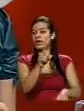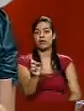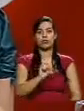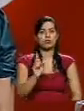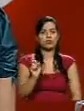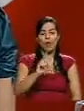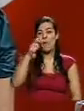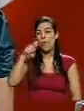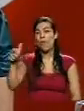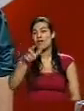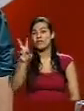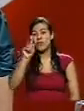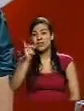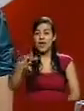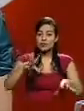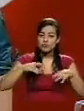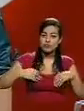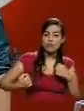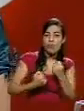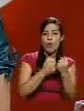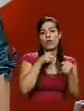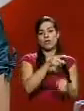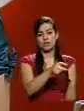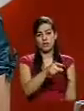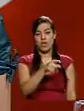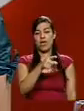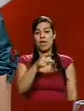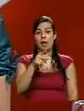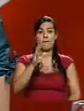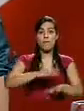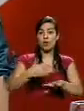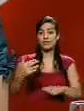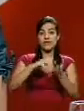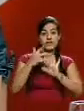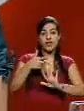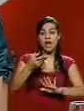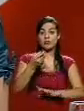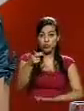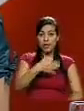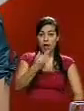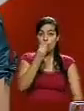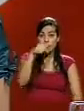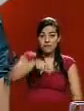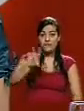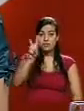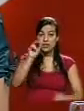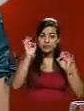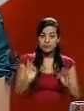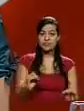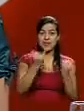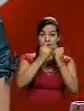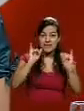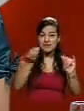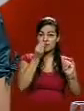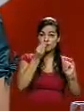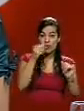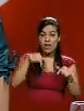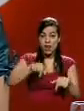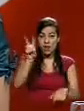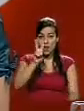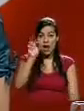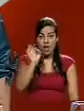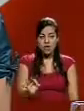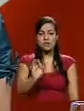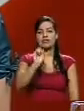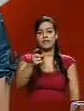pueblo venezolano, es nuestra garantía de soberanía alimentaria, es la única posibilidad de verdadera independencia, que la tierra esté en